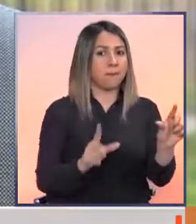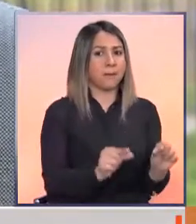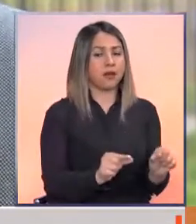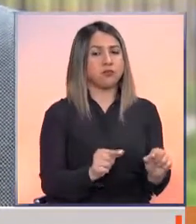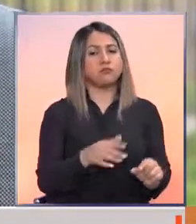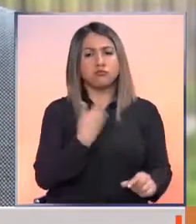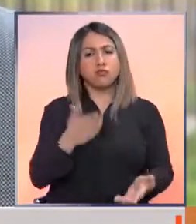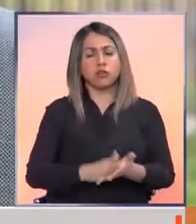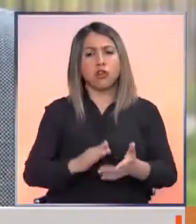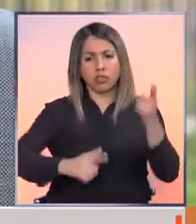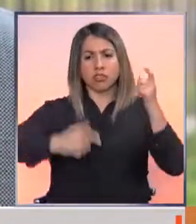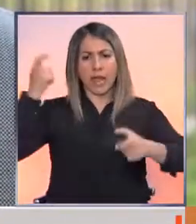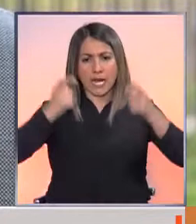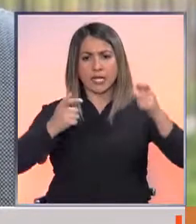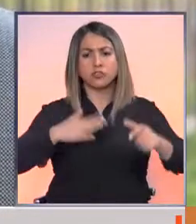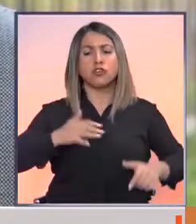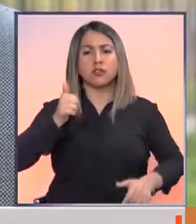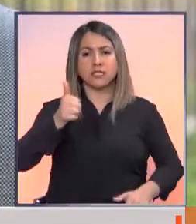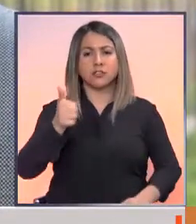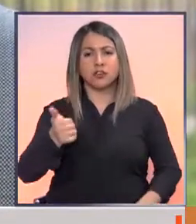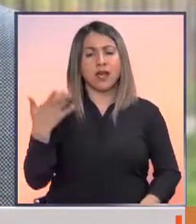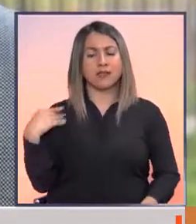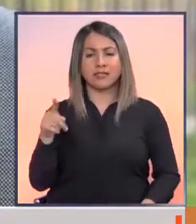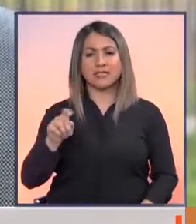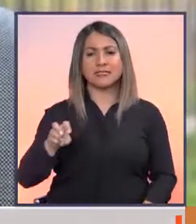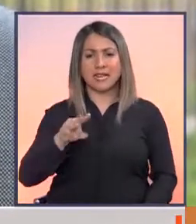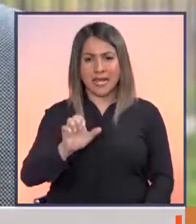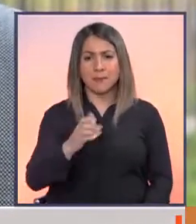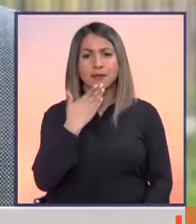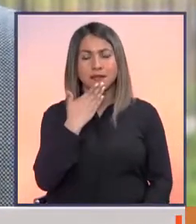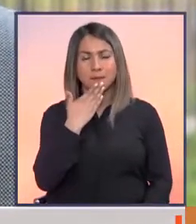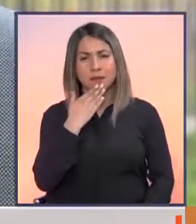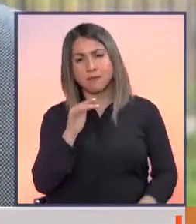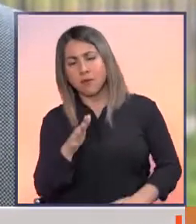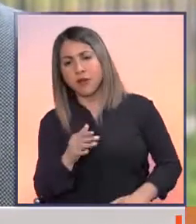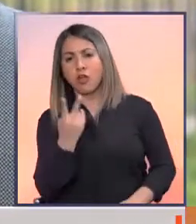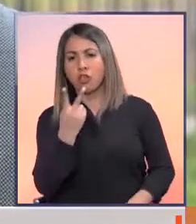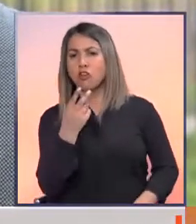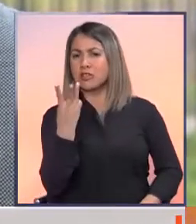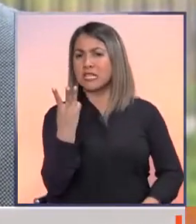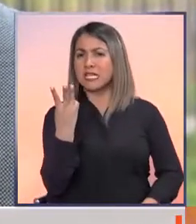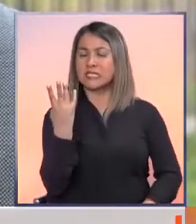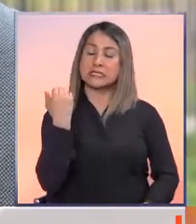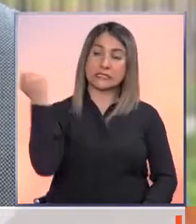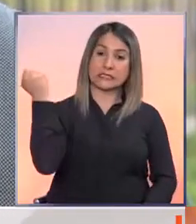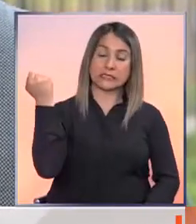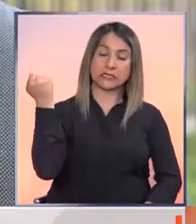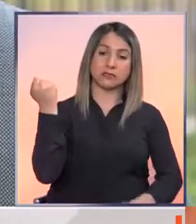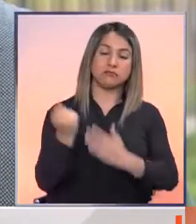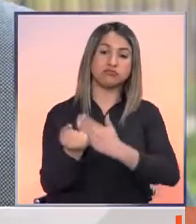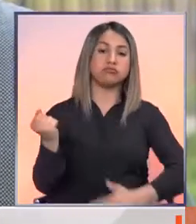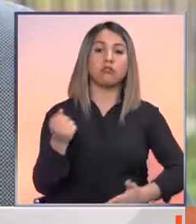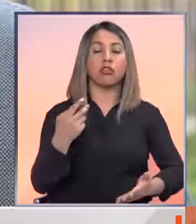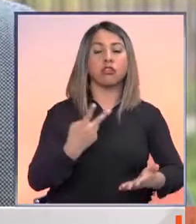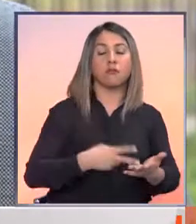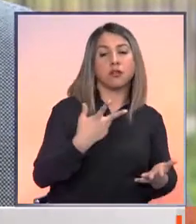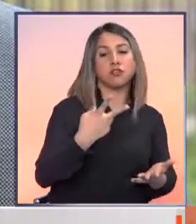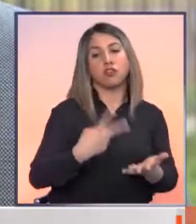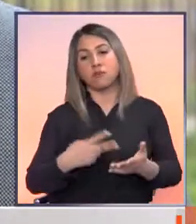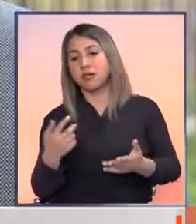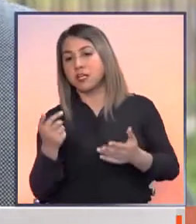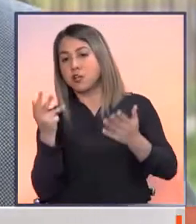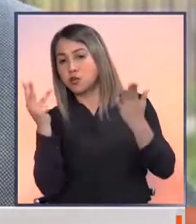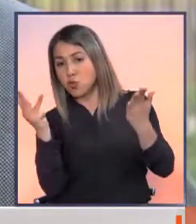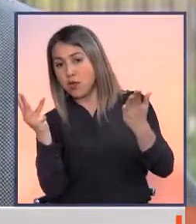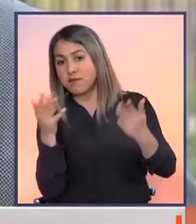talca el 2010 mientras yo era determinación de sename hay al menos dos o tres suicidó como ocurrió en el 2008 2009 y un